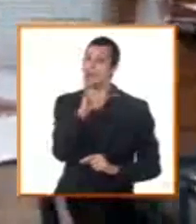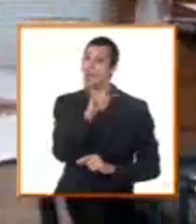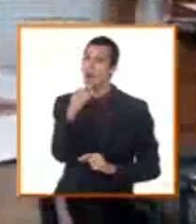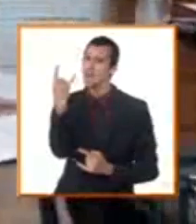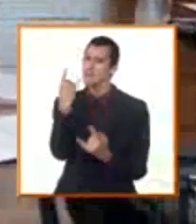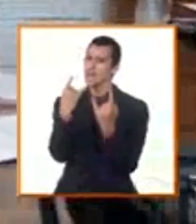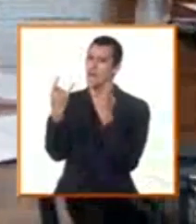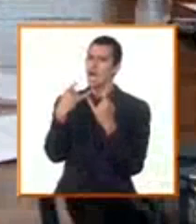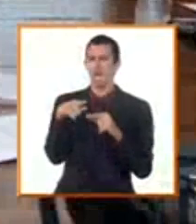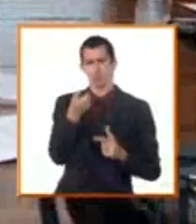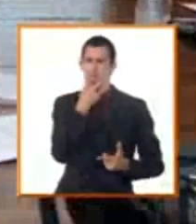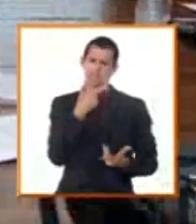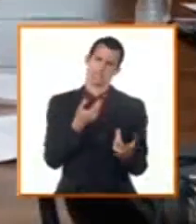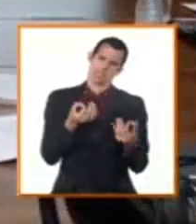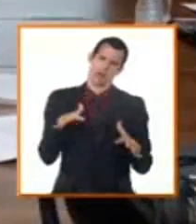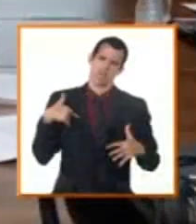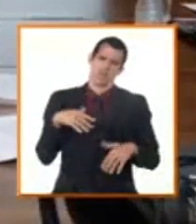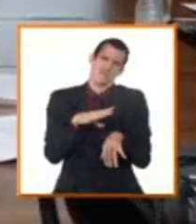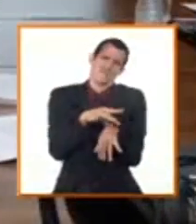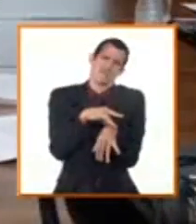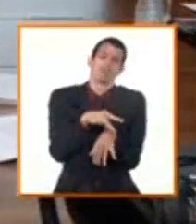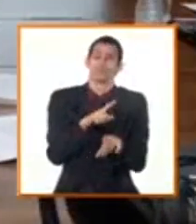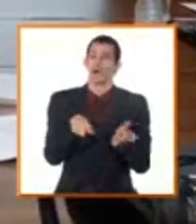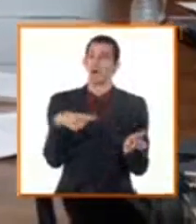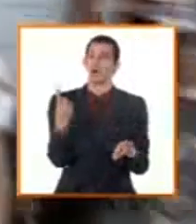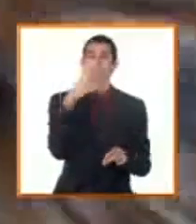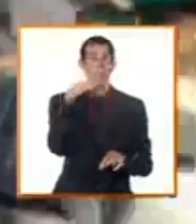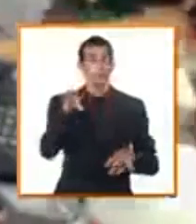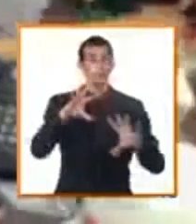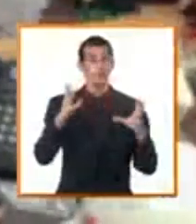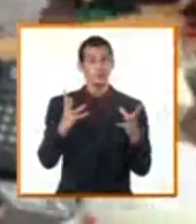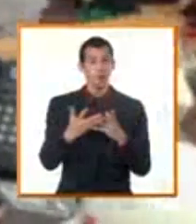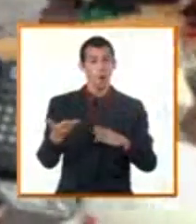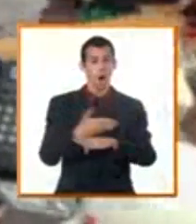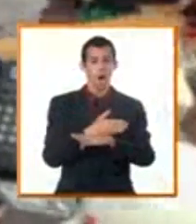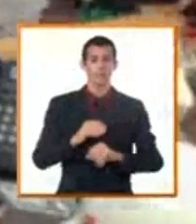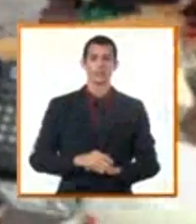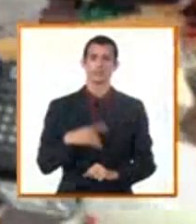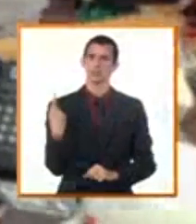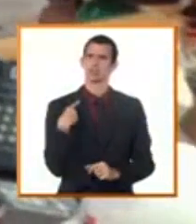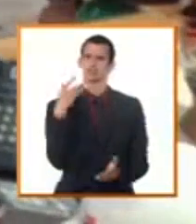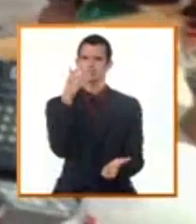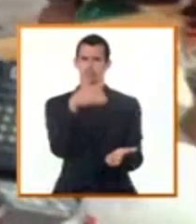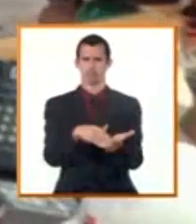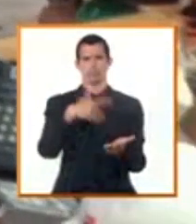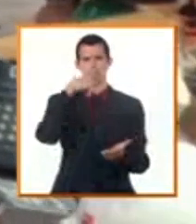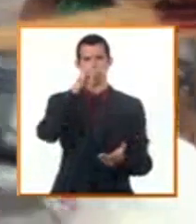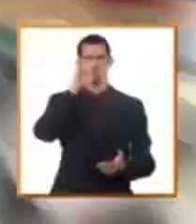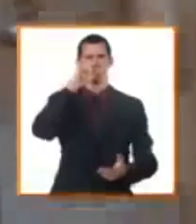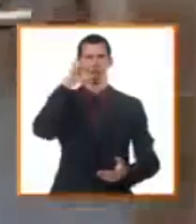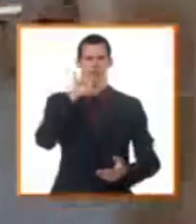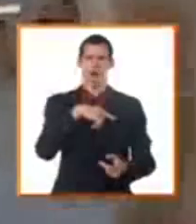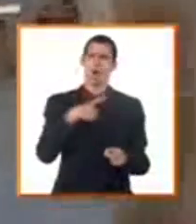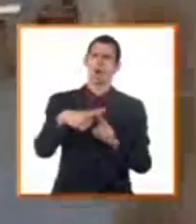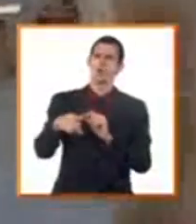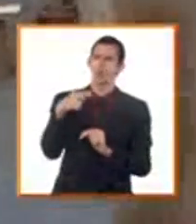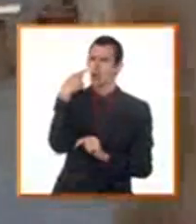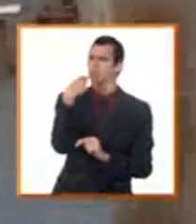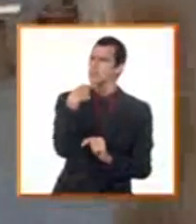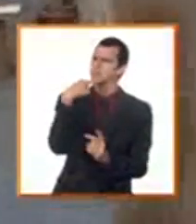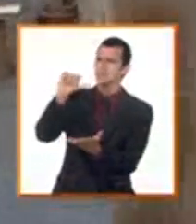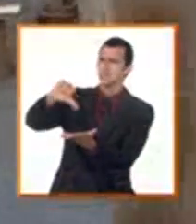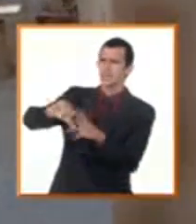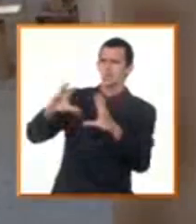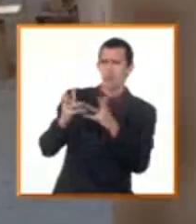el Aeropuerto Internacional José Martí, el Centro de Capacitación de la Aduana General de la República, el Centro de Preparación de